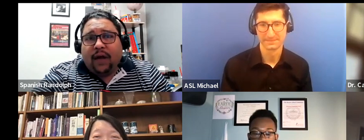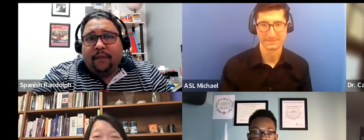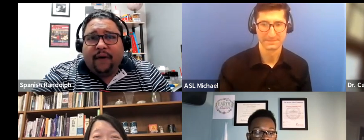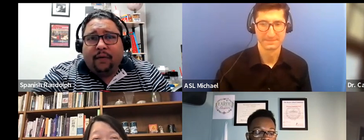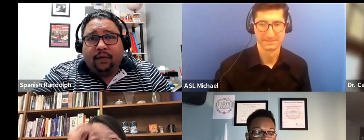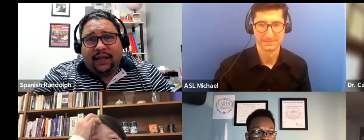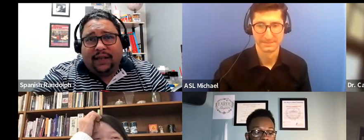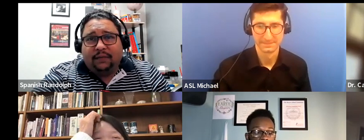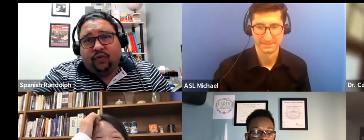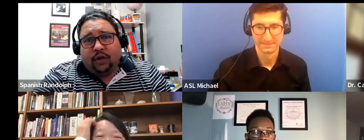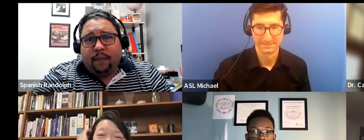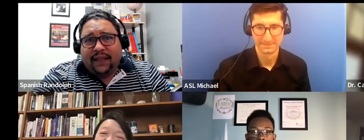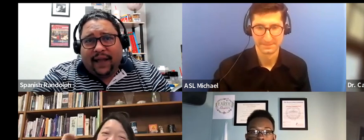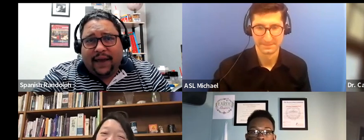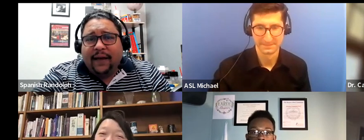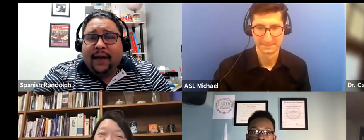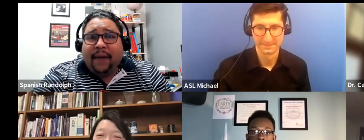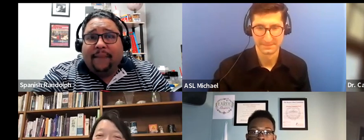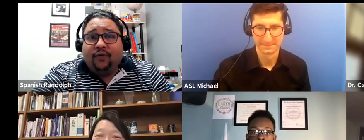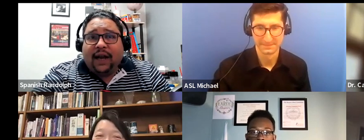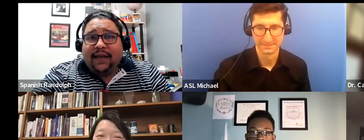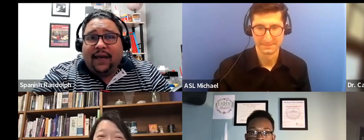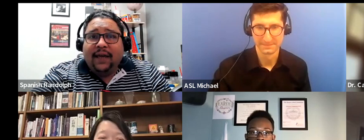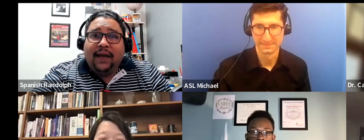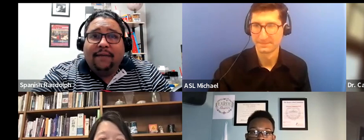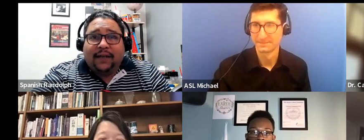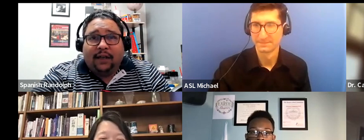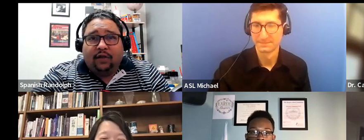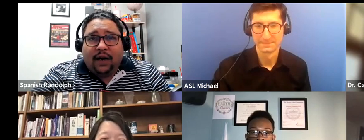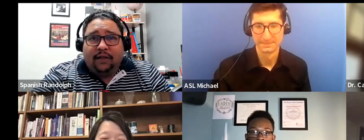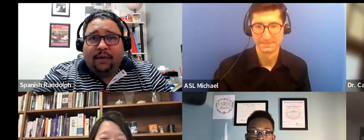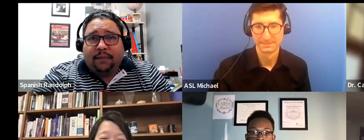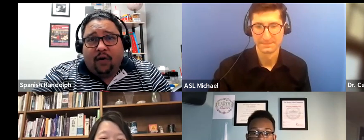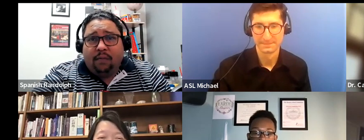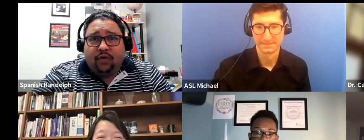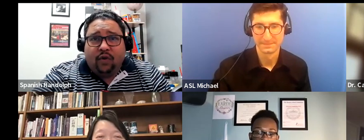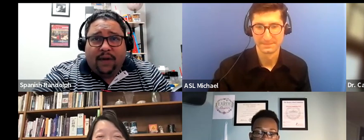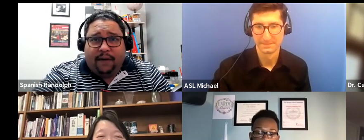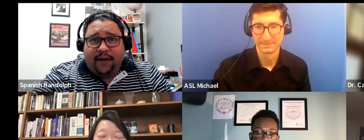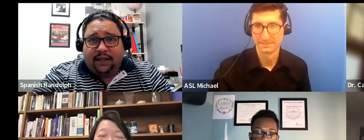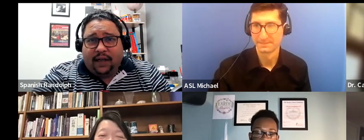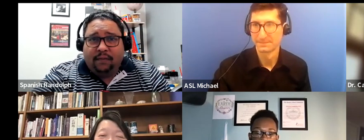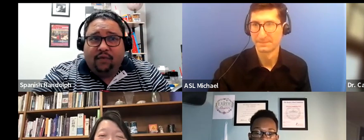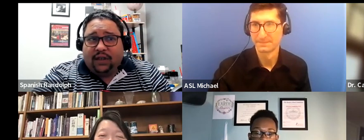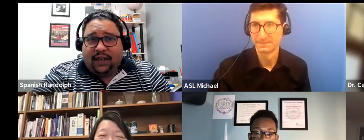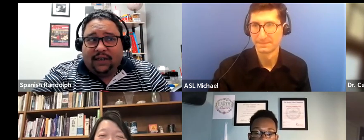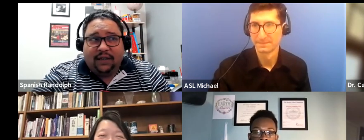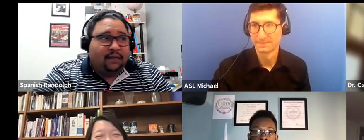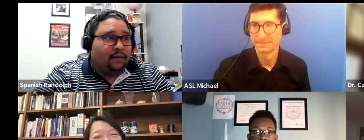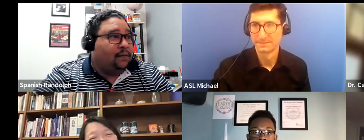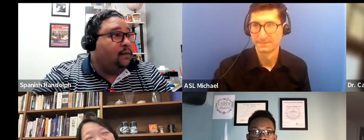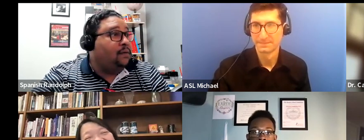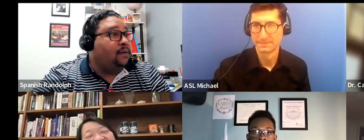un celular, por favor buscar 3 puntos en su pantalla. Van a pulsar allí y van a seleccionar el idioma español como su idioma de preferencia. Muchas